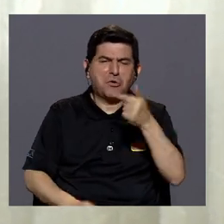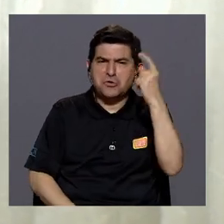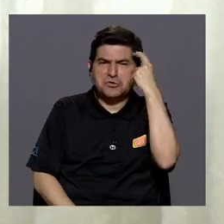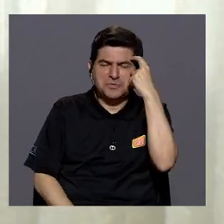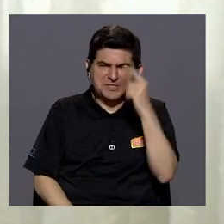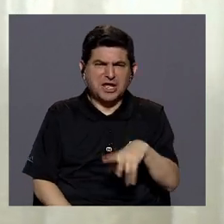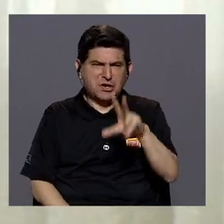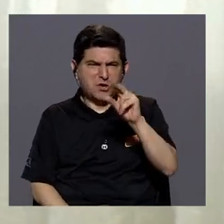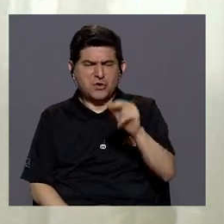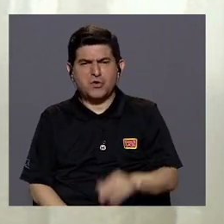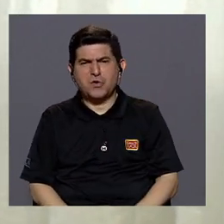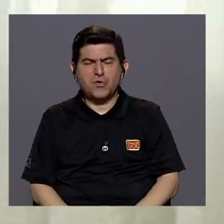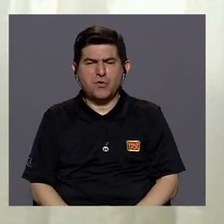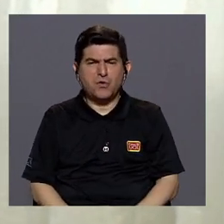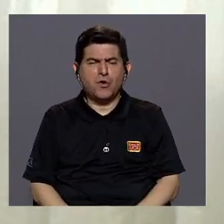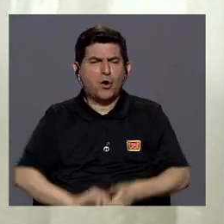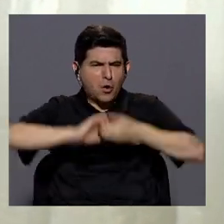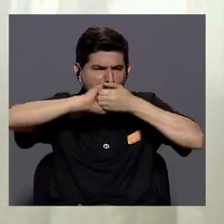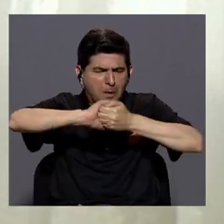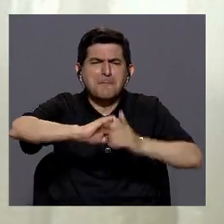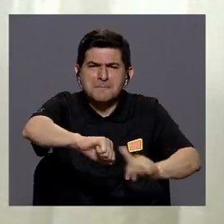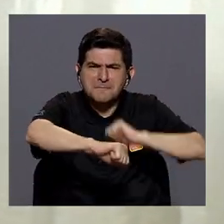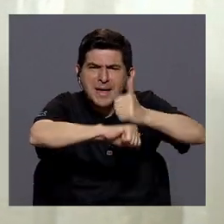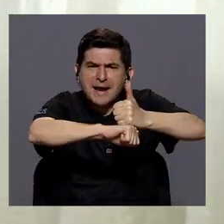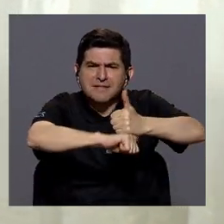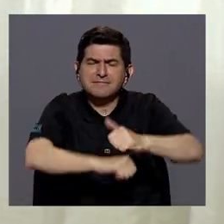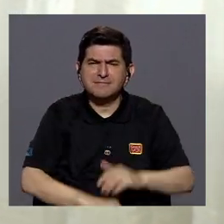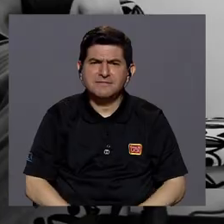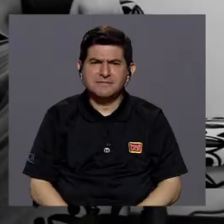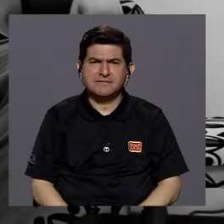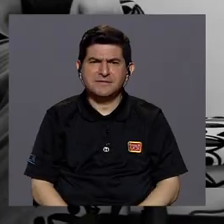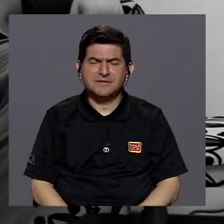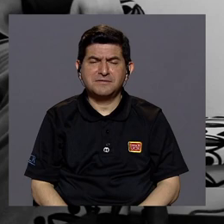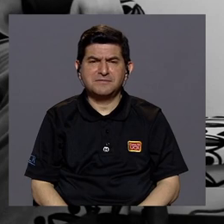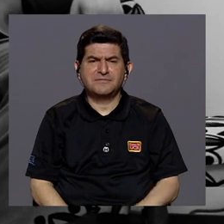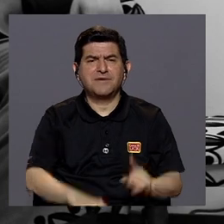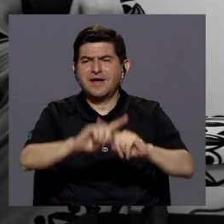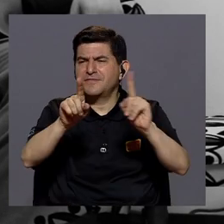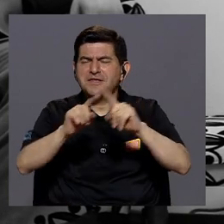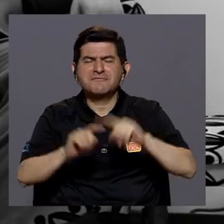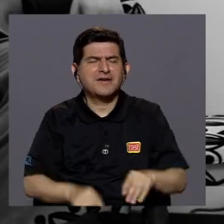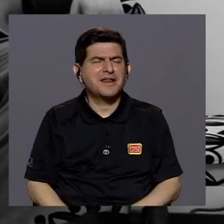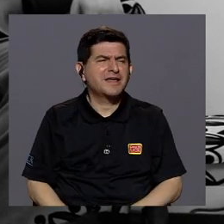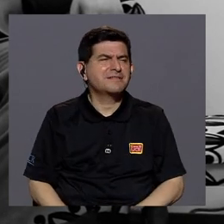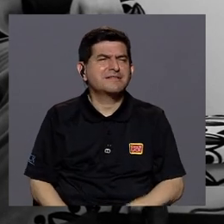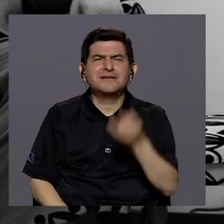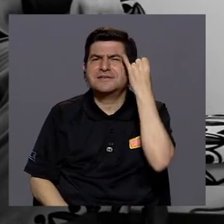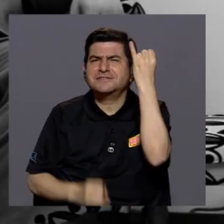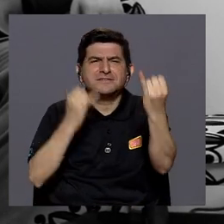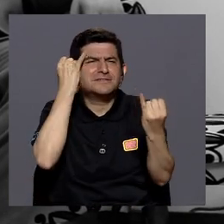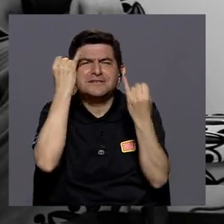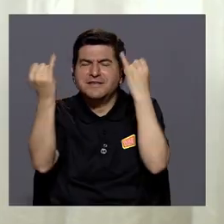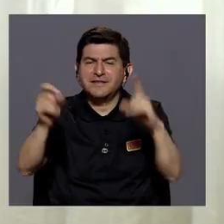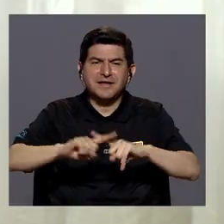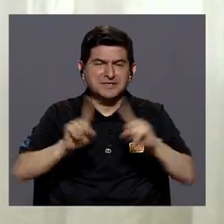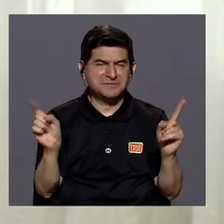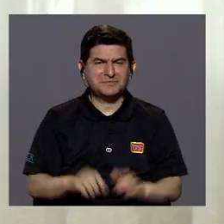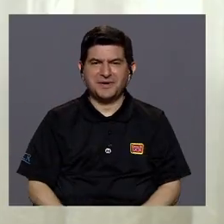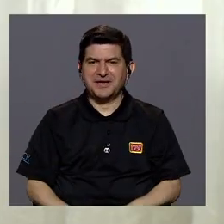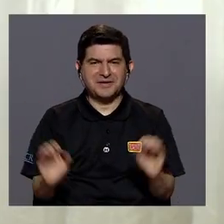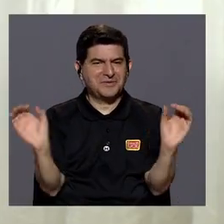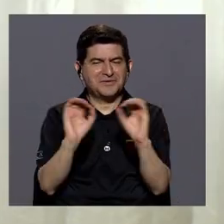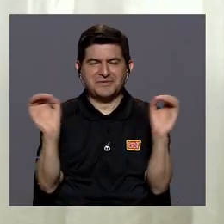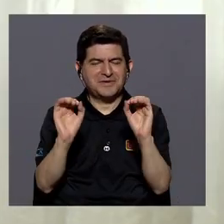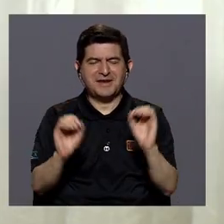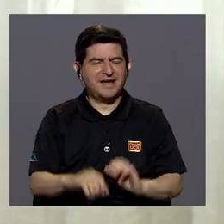que por qué no hacemos una cooperativa y por qué no. Pero hay un montón de fórmulas que ninguna tomó